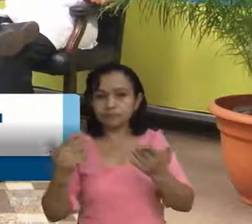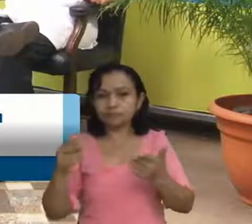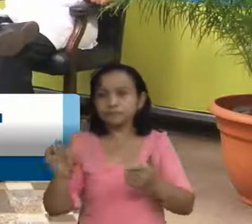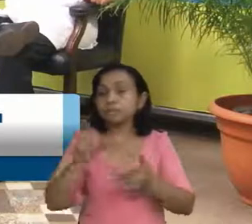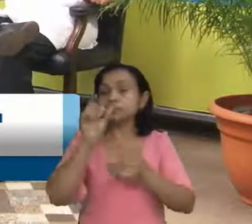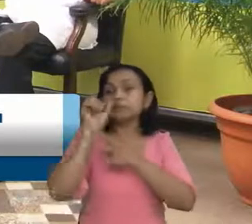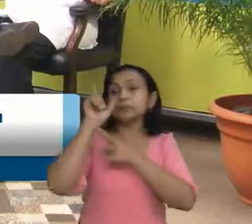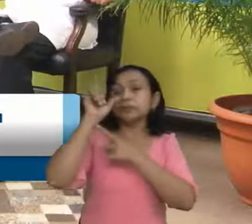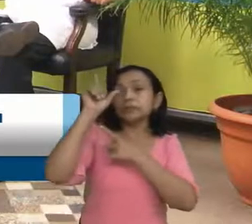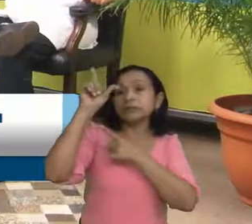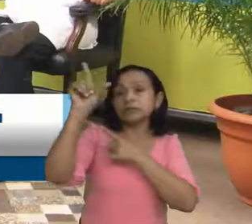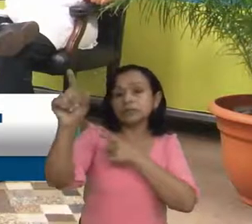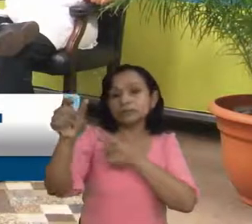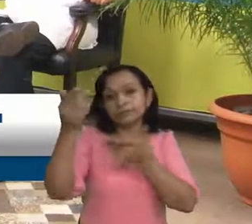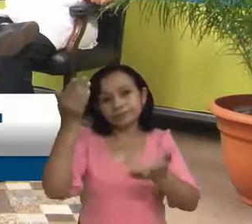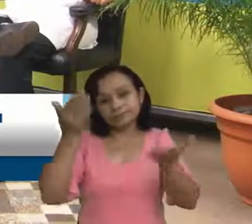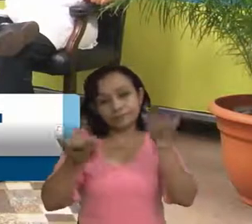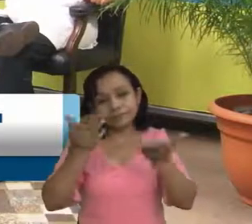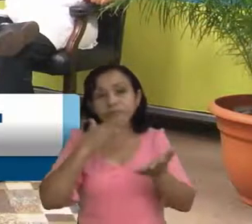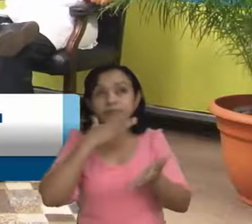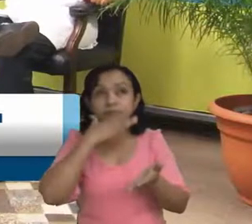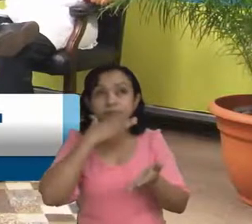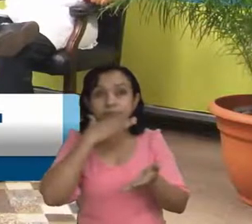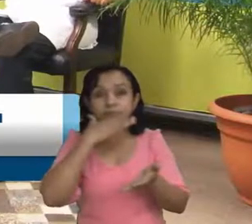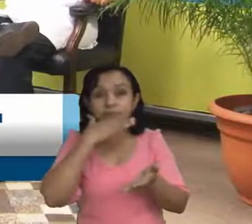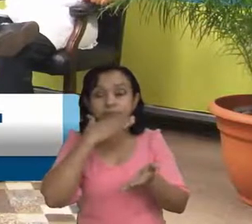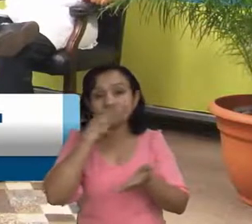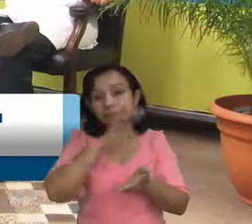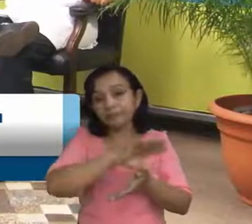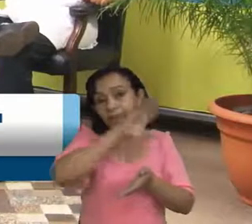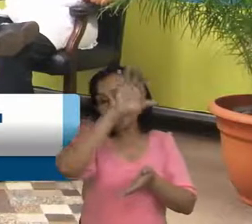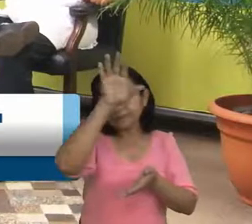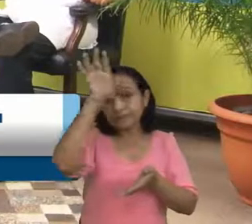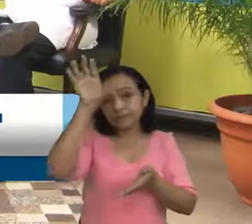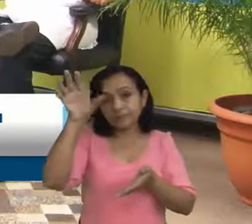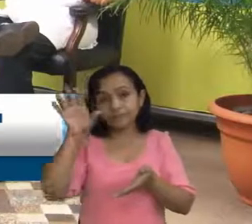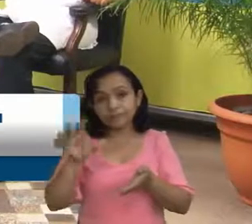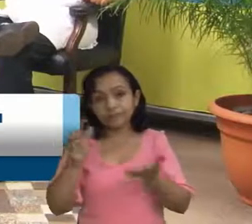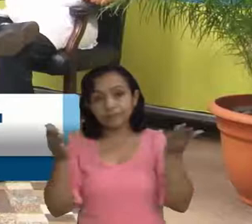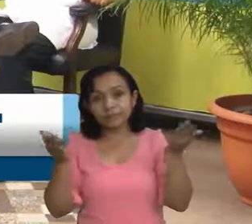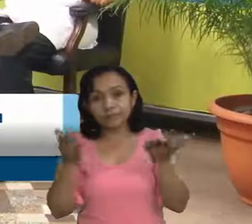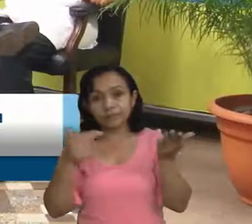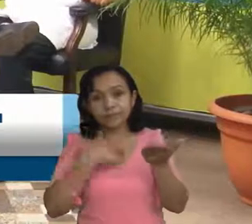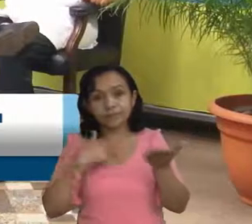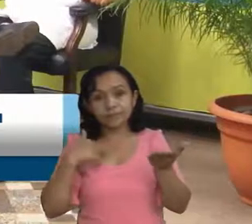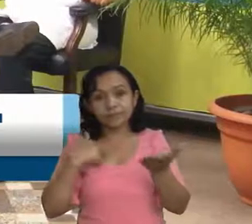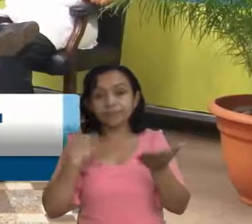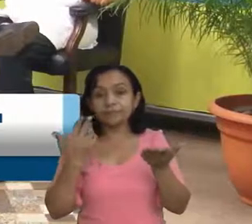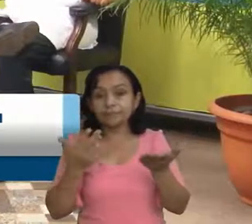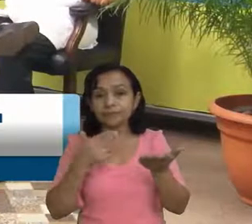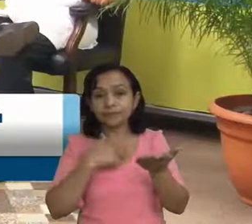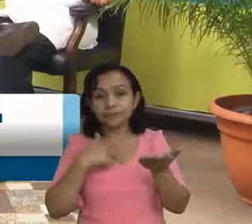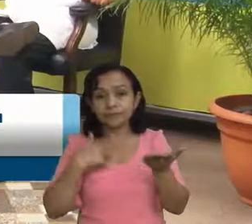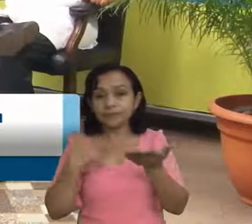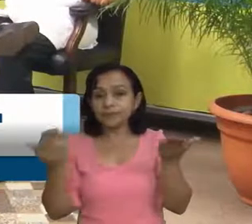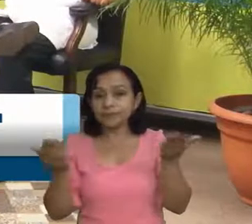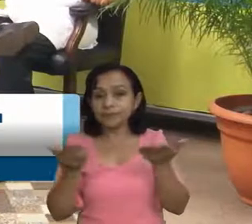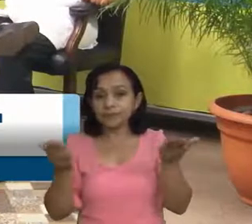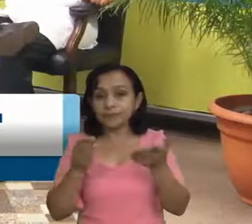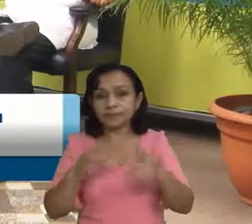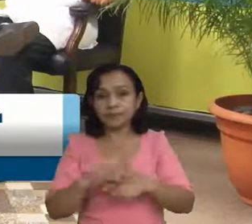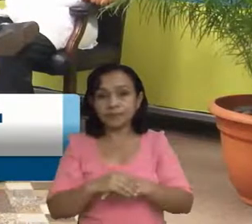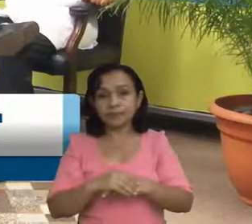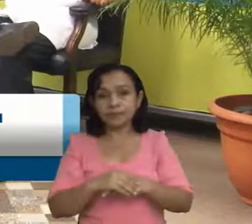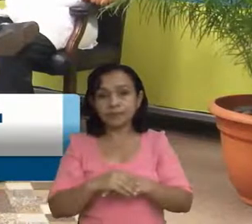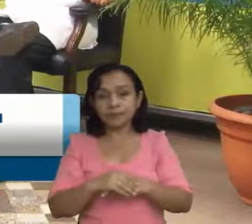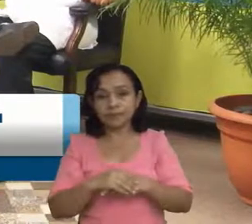lugar alejado, por ejemplo, de en los departamentos, en este caso. ¿Está preparado